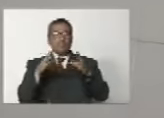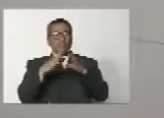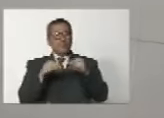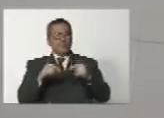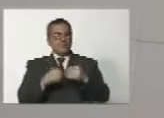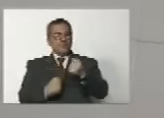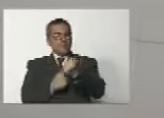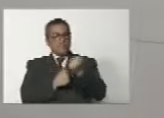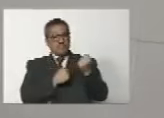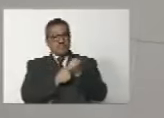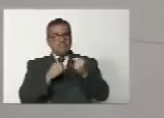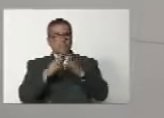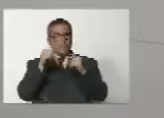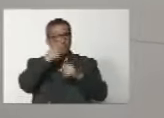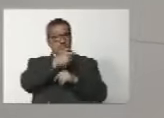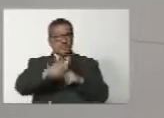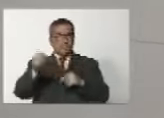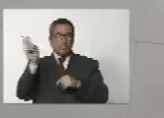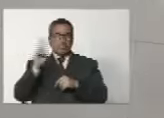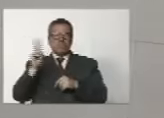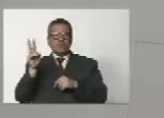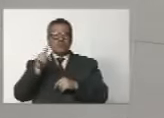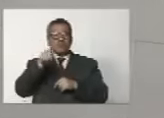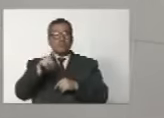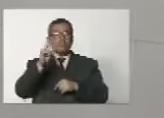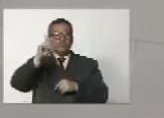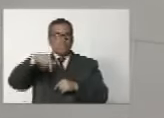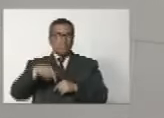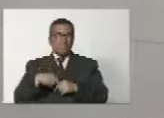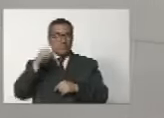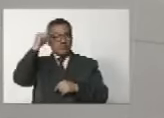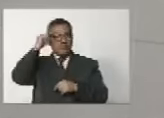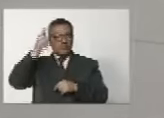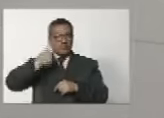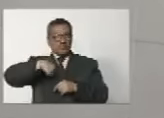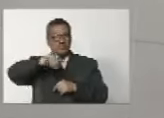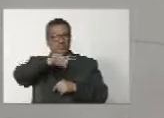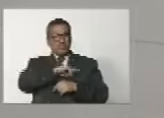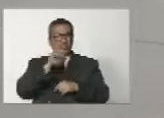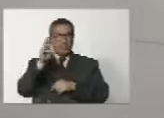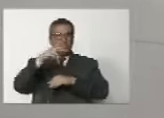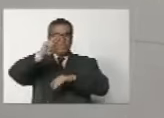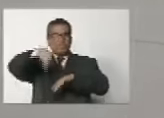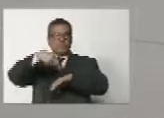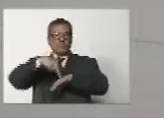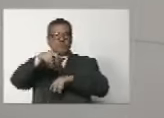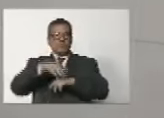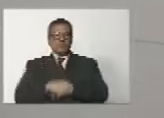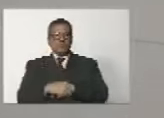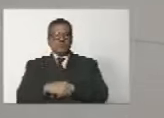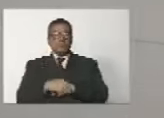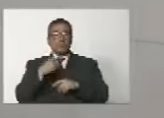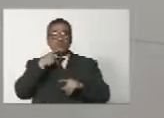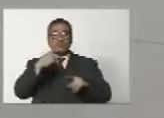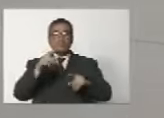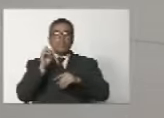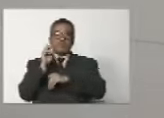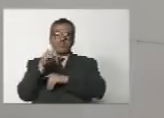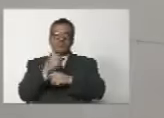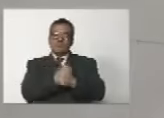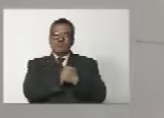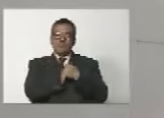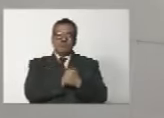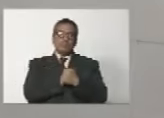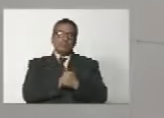y la solidaridad de todo el pueblo venezolano, es a bien que hoy nuestra Asamblea Nacional de Venezuela le envíe un mensaje de